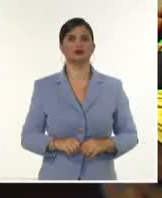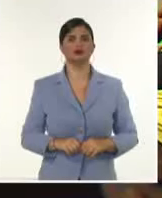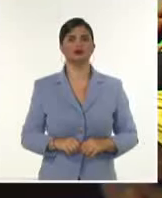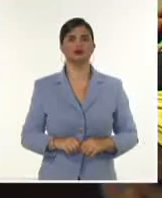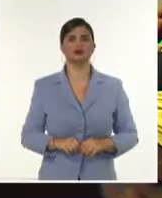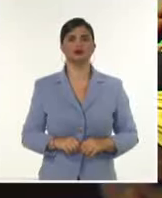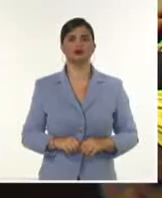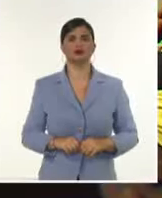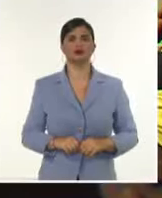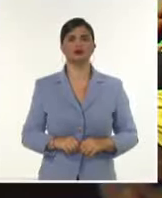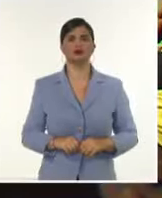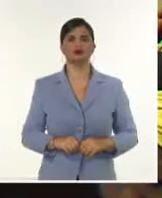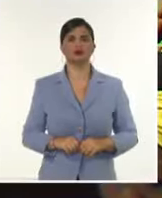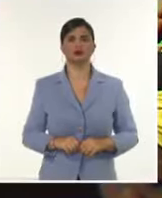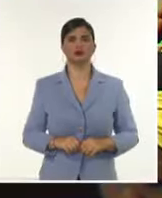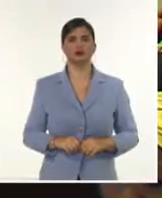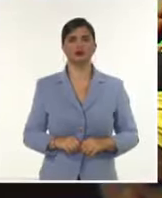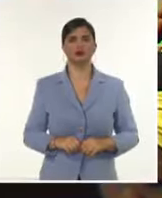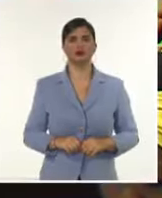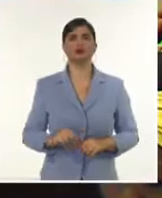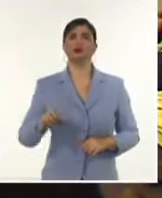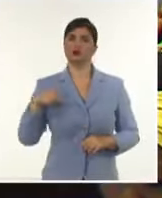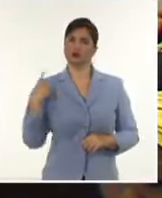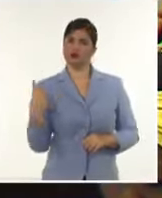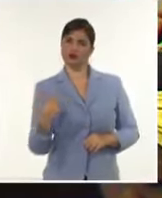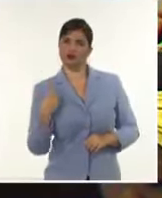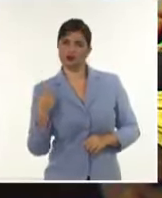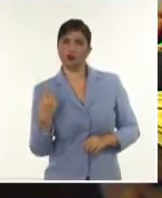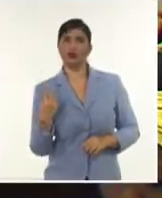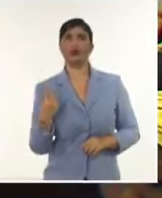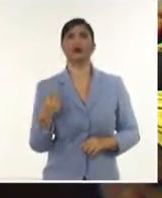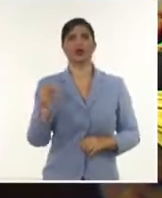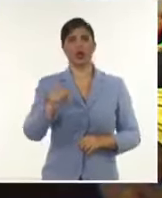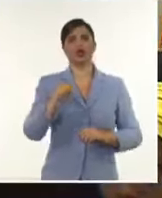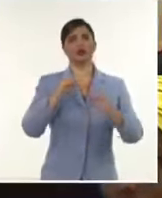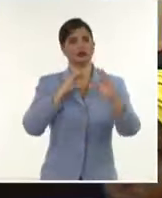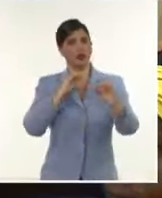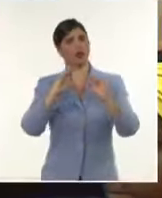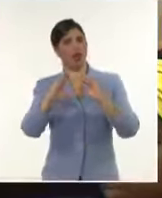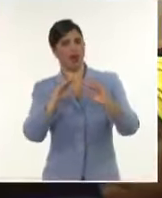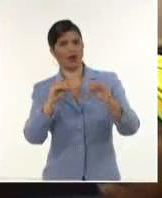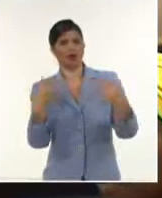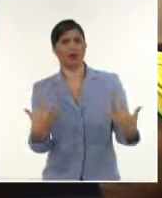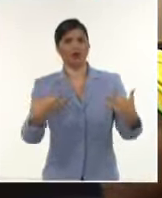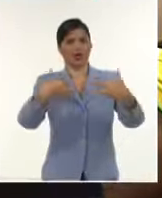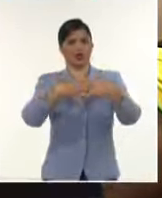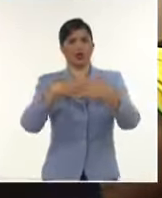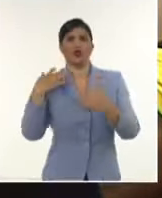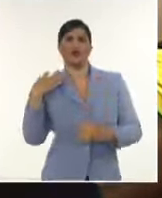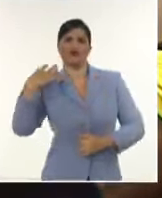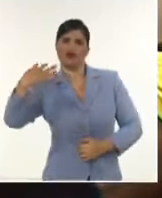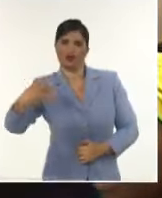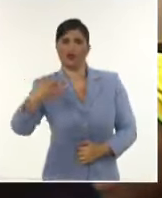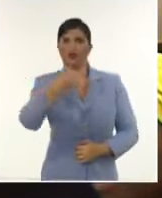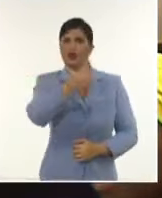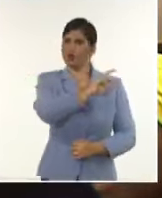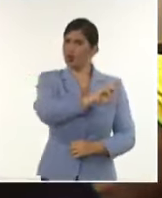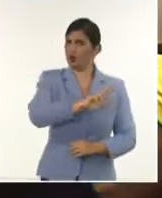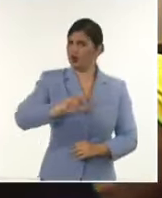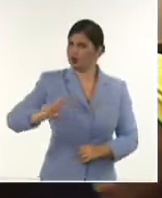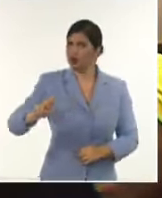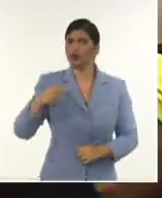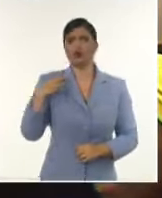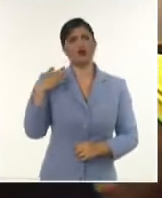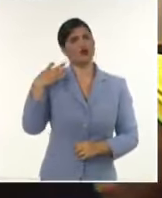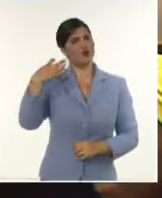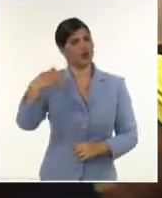allí decidimos buena parte del futuro hoy de la revolución cubana. ¿Por qué?